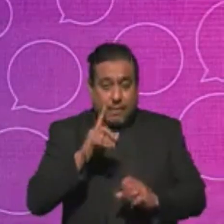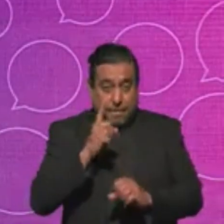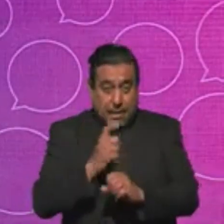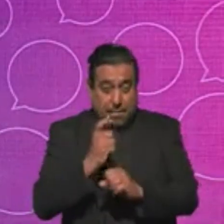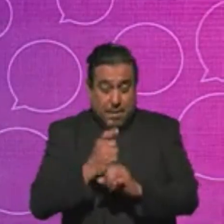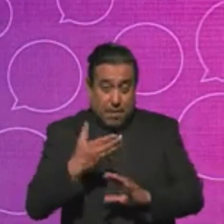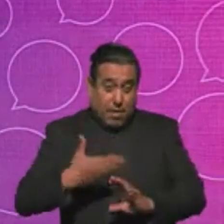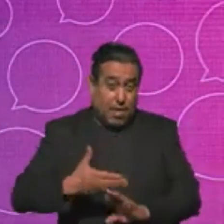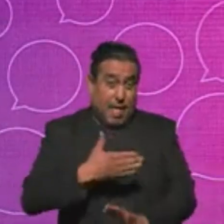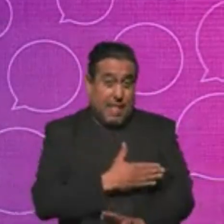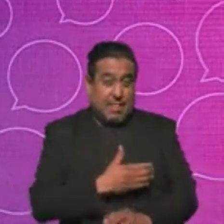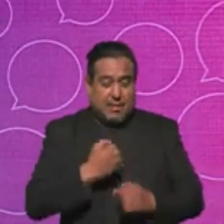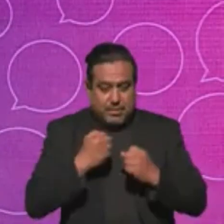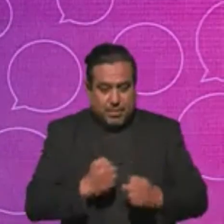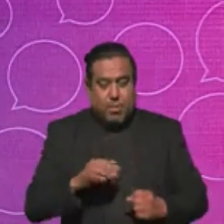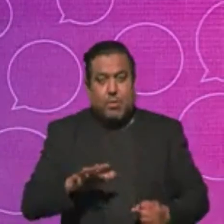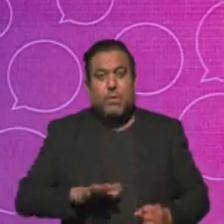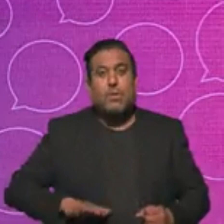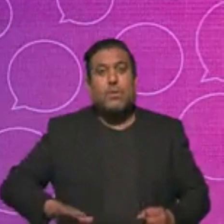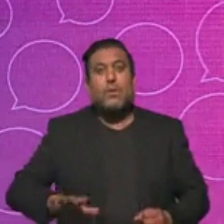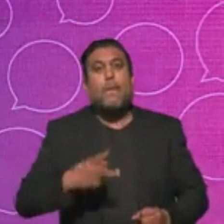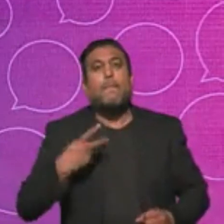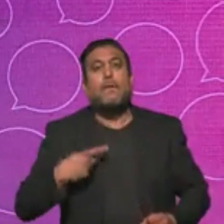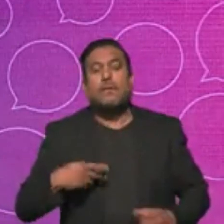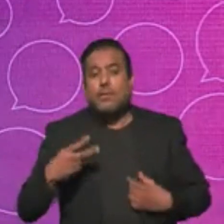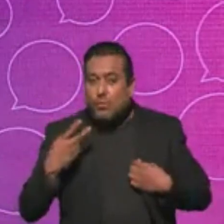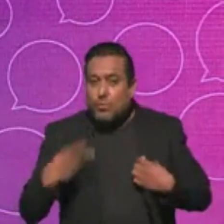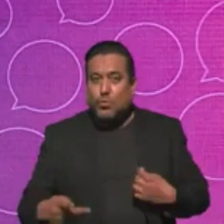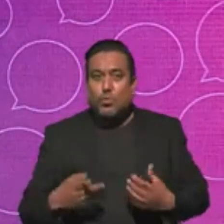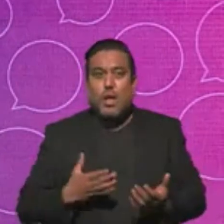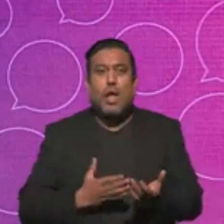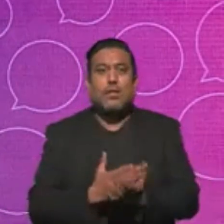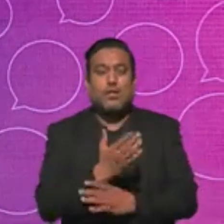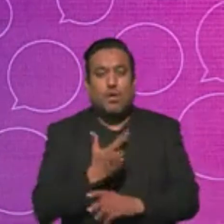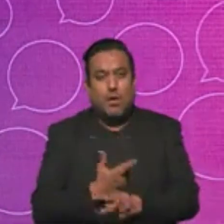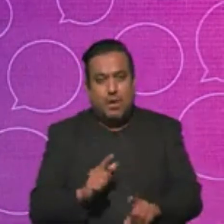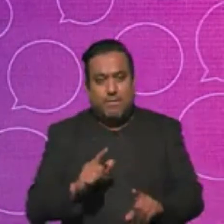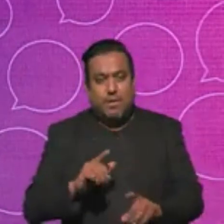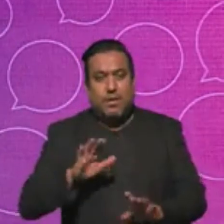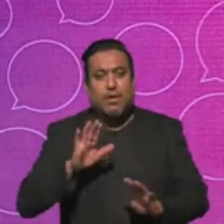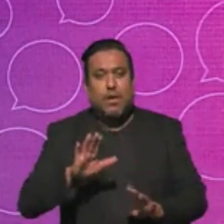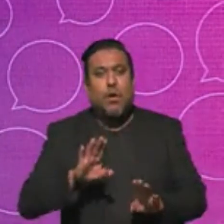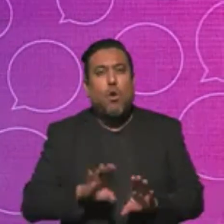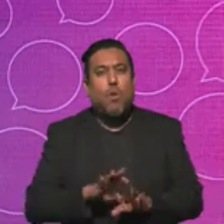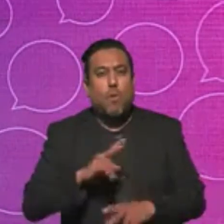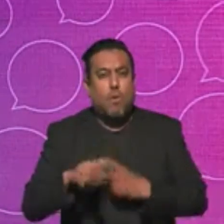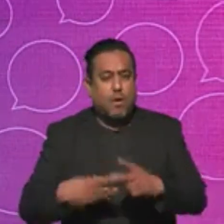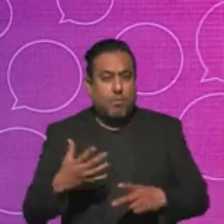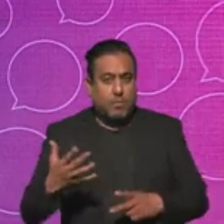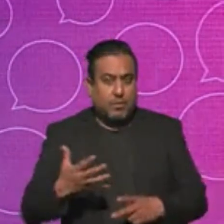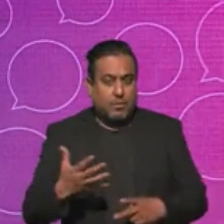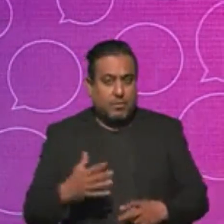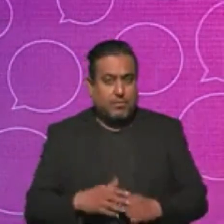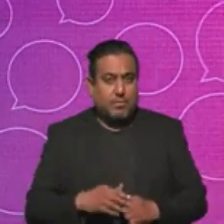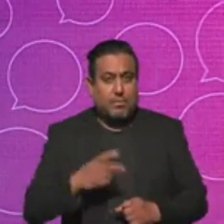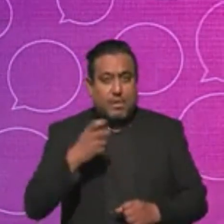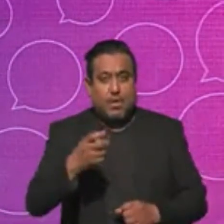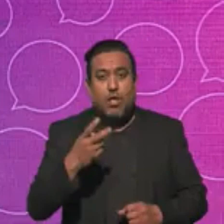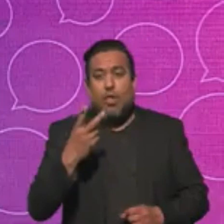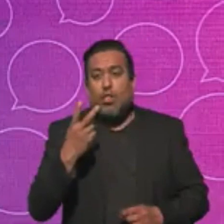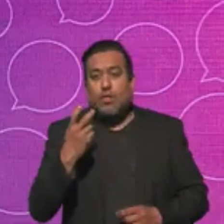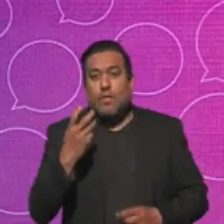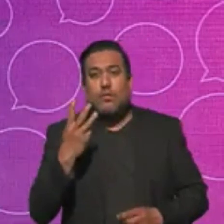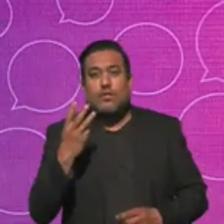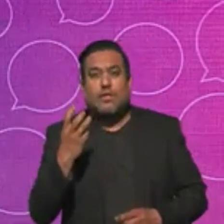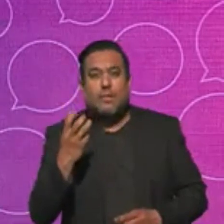todo celayense tenga un acceso libre y cómo lo vamos a hacer para empezar vamos a quitar ese costo de 2 pesos 3 pesos